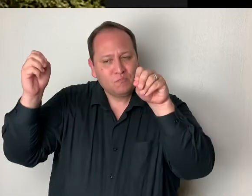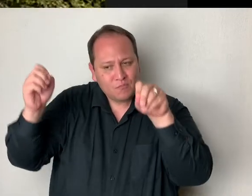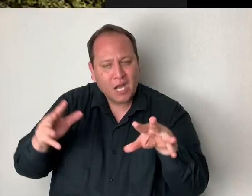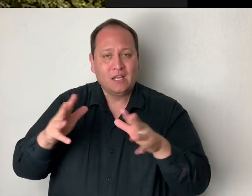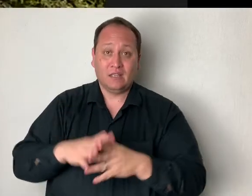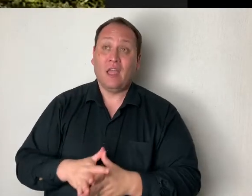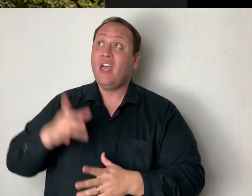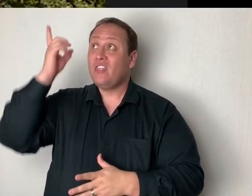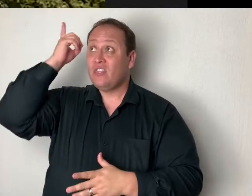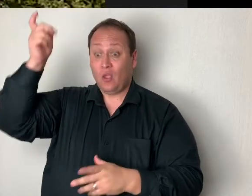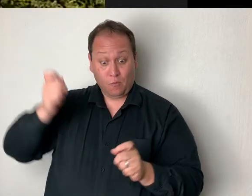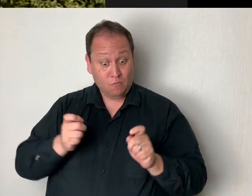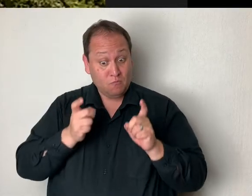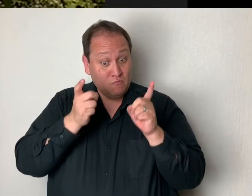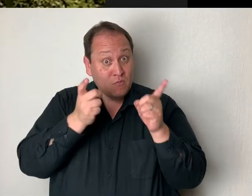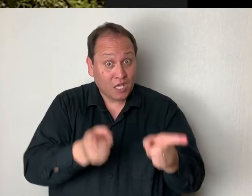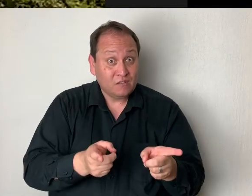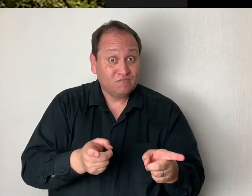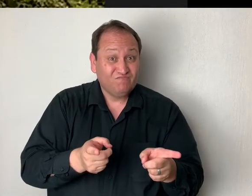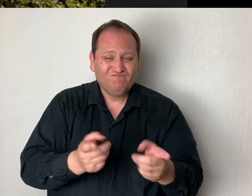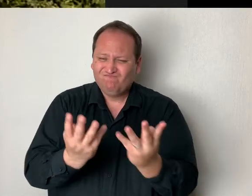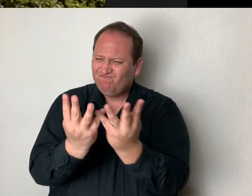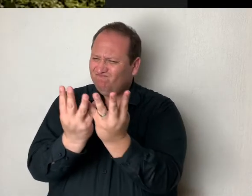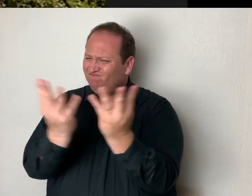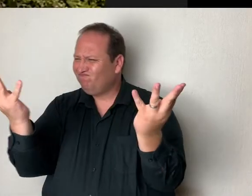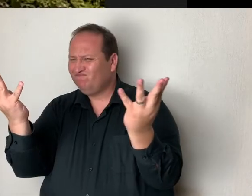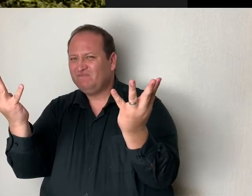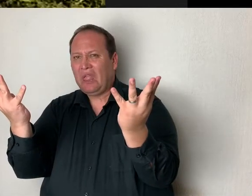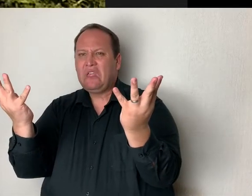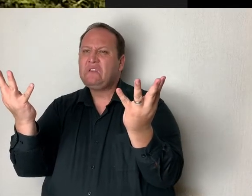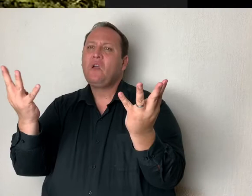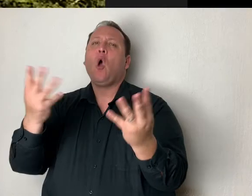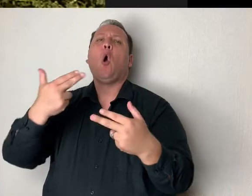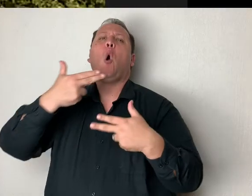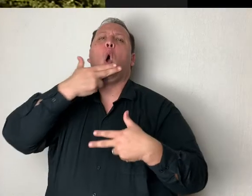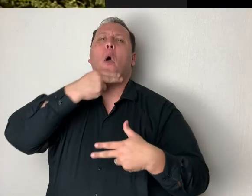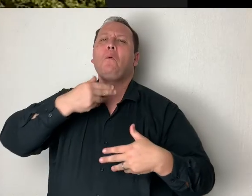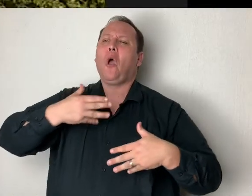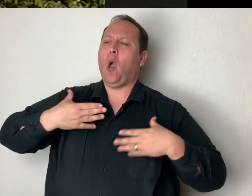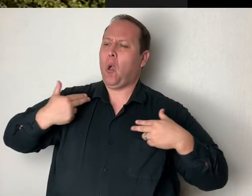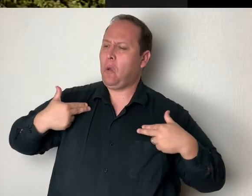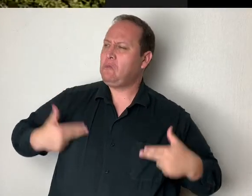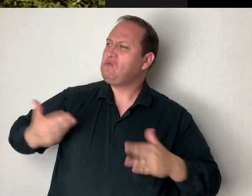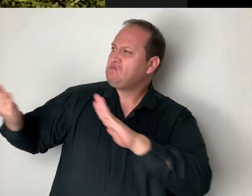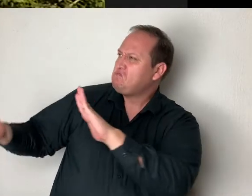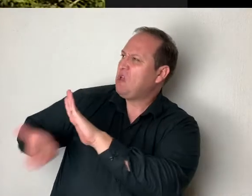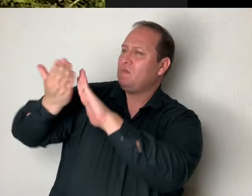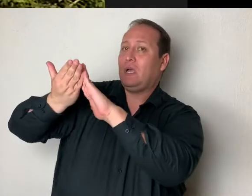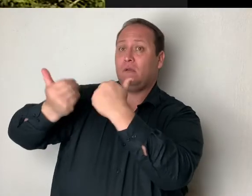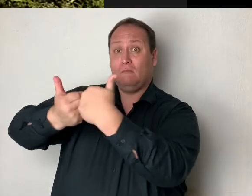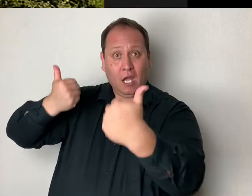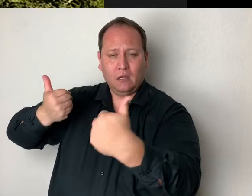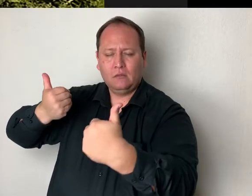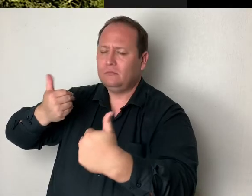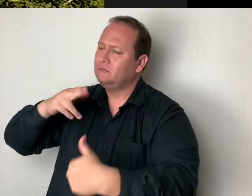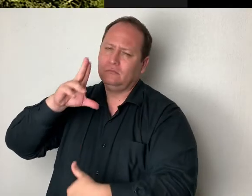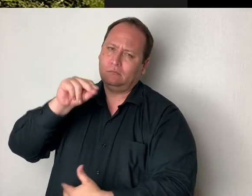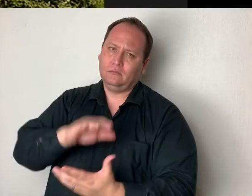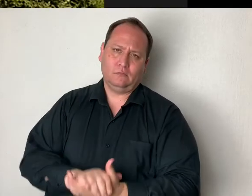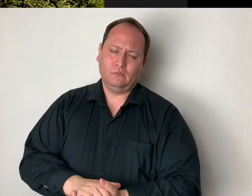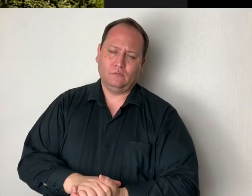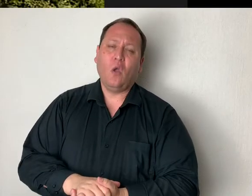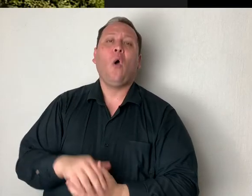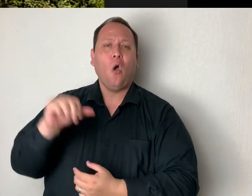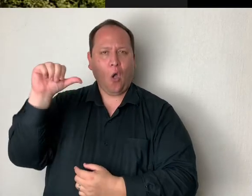dado, que ninguna barrera hecha por hombre nos llegue a separar. El día de hoy los quiero